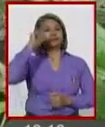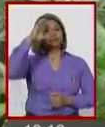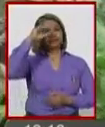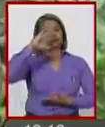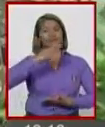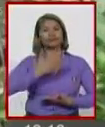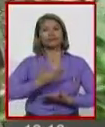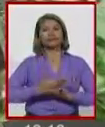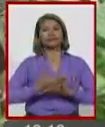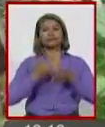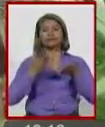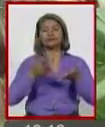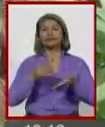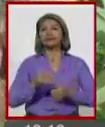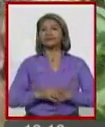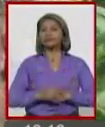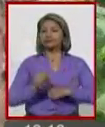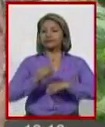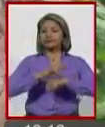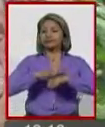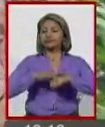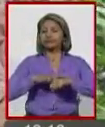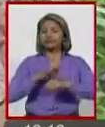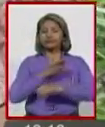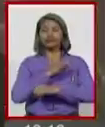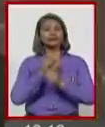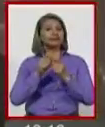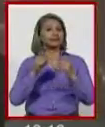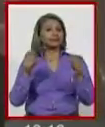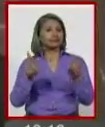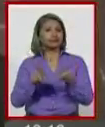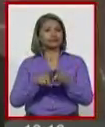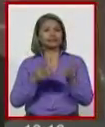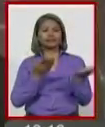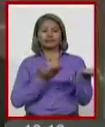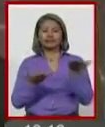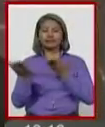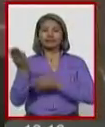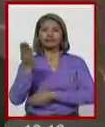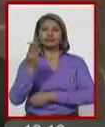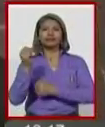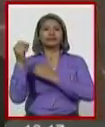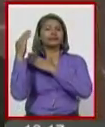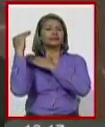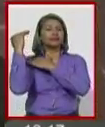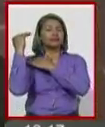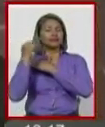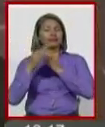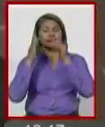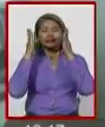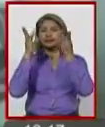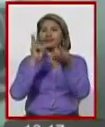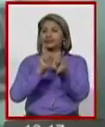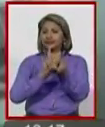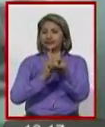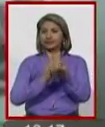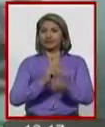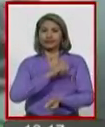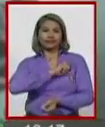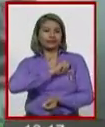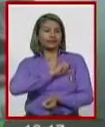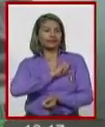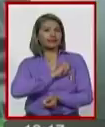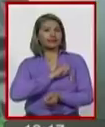queda con lesiones, ¿no? Lesiones severas. El mismo que ha sido ya trasladado a Santa Cruz, donde recibe atención médica.